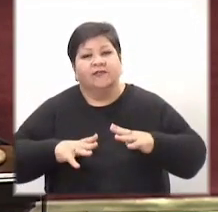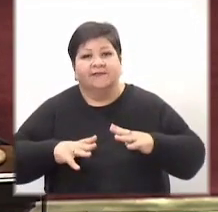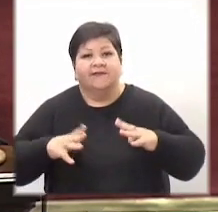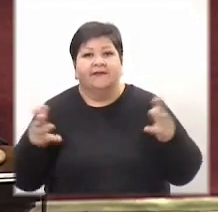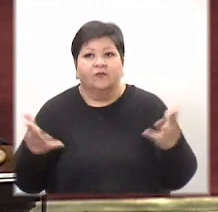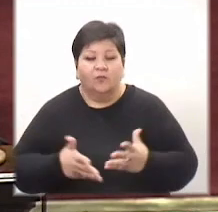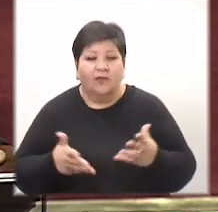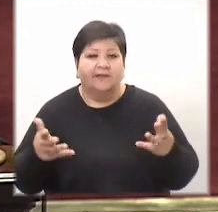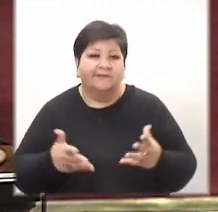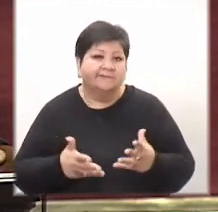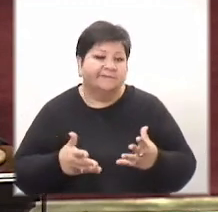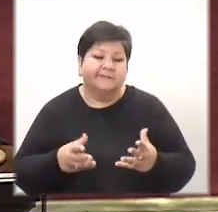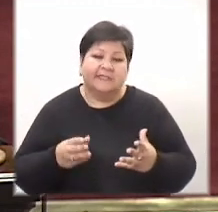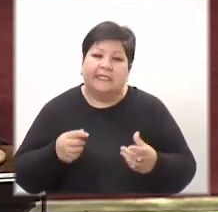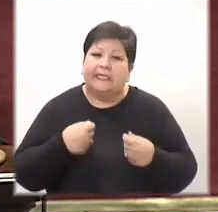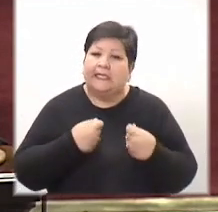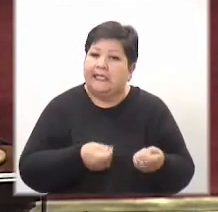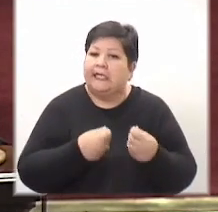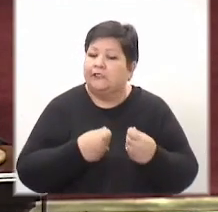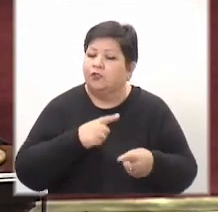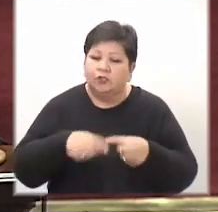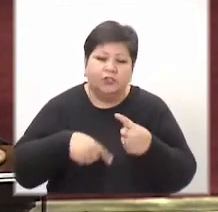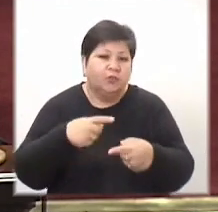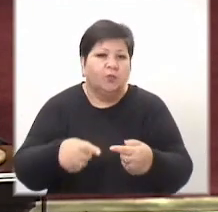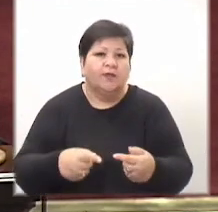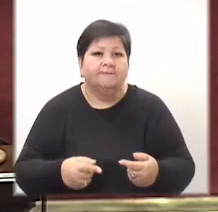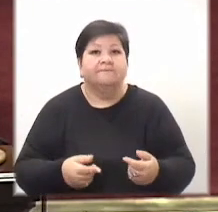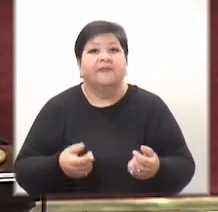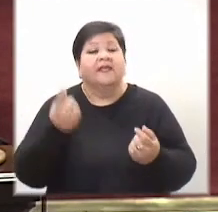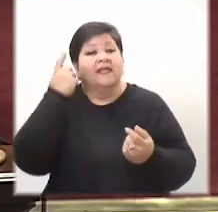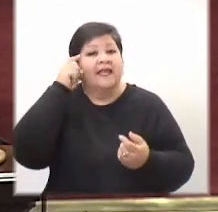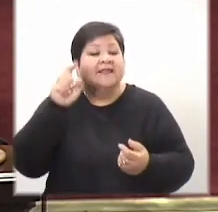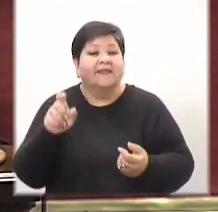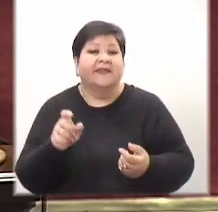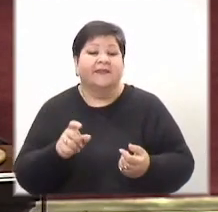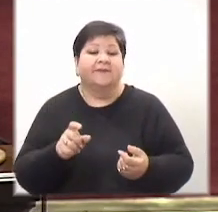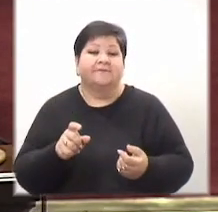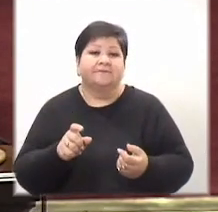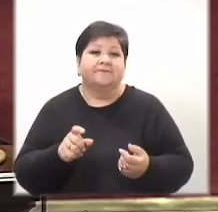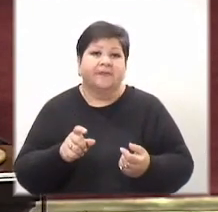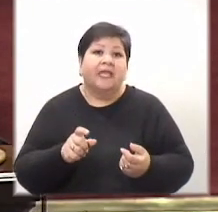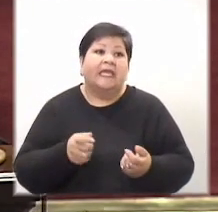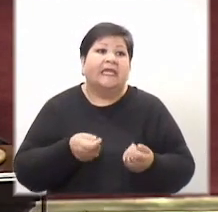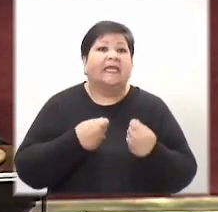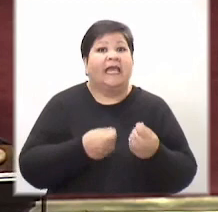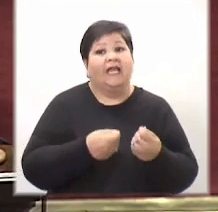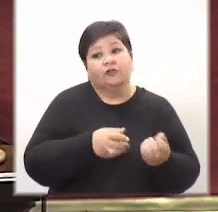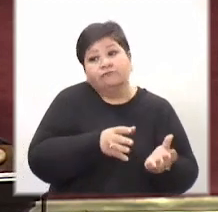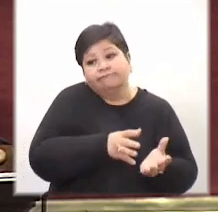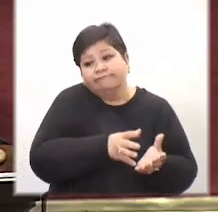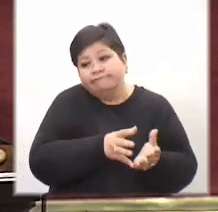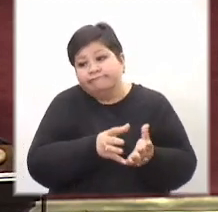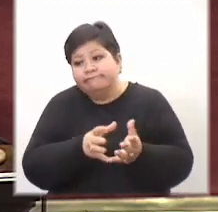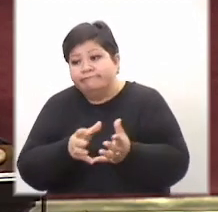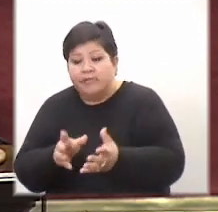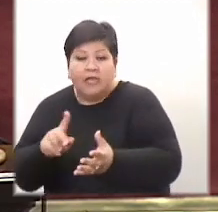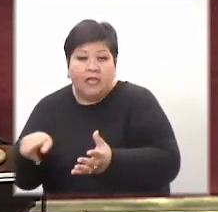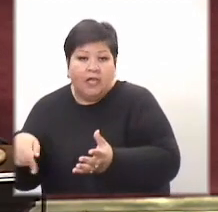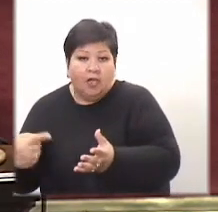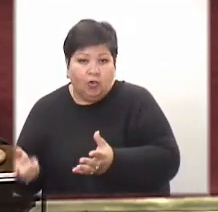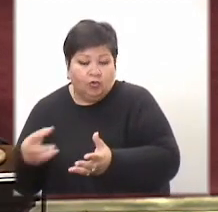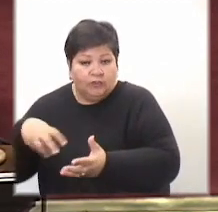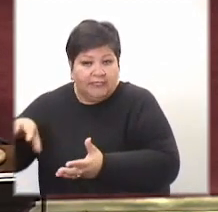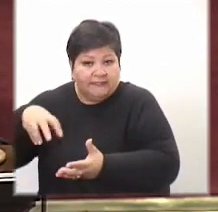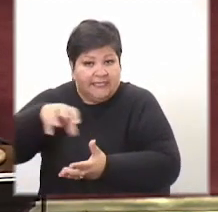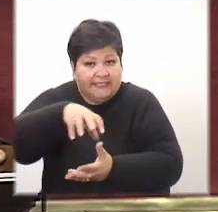creciendo. La idea es poder reducirlo y verterlo en otras necesidades sociales básicas, mejorando la garantía para los